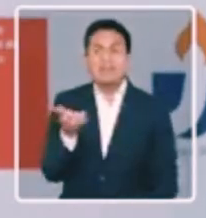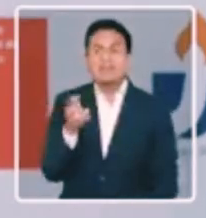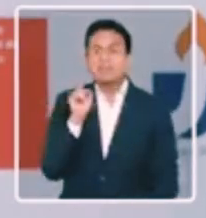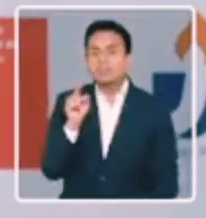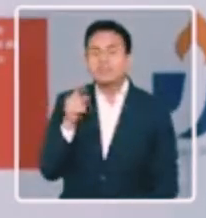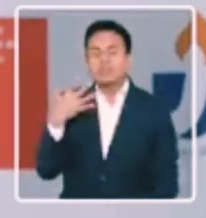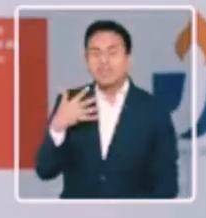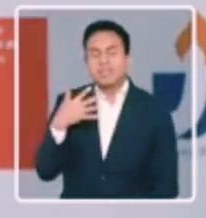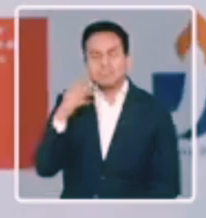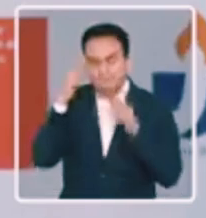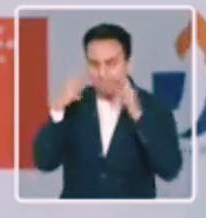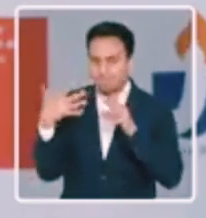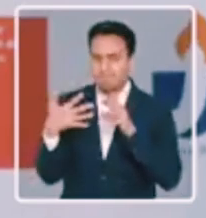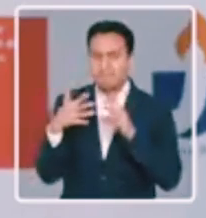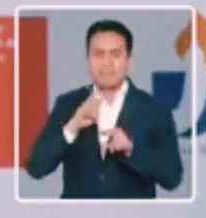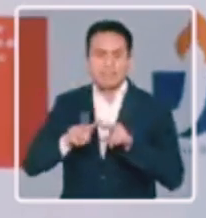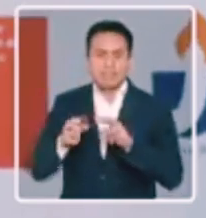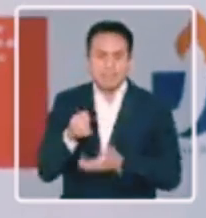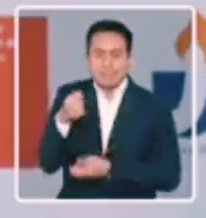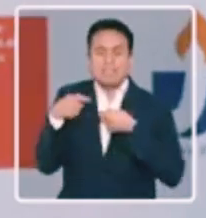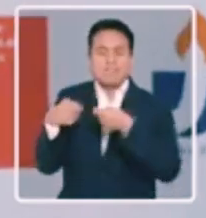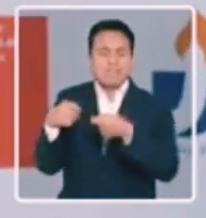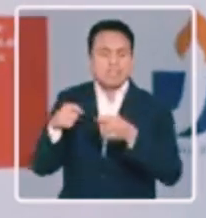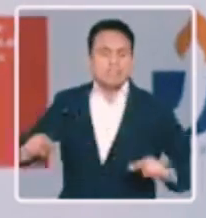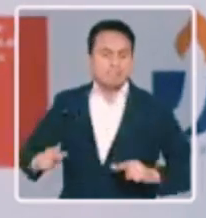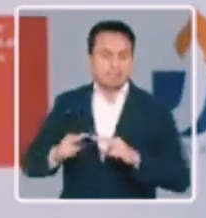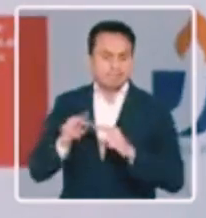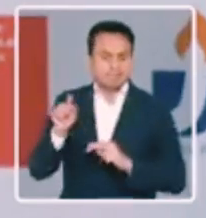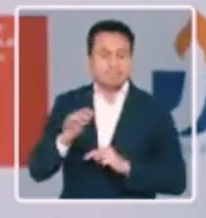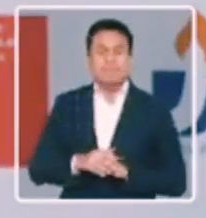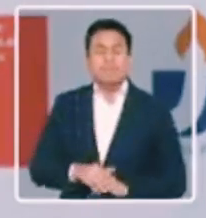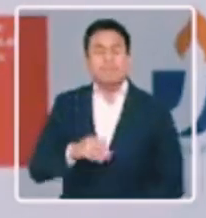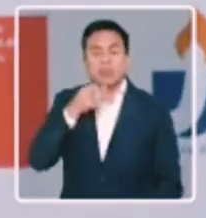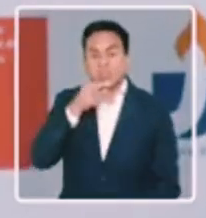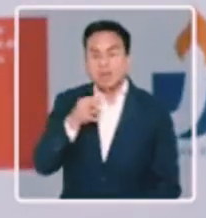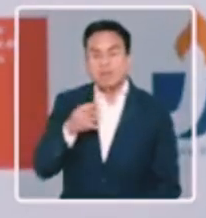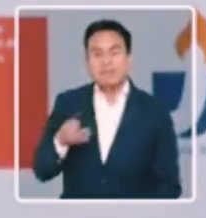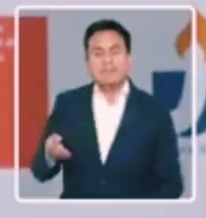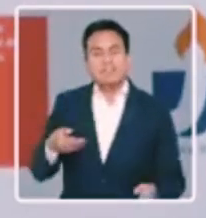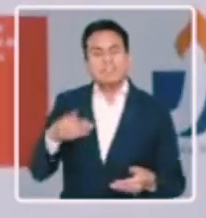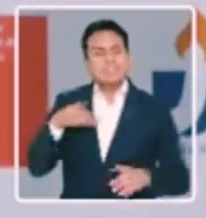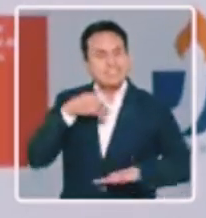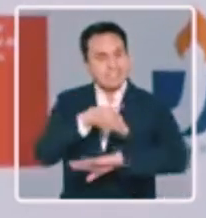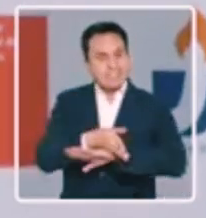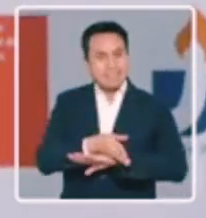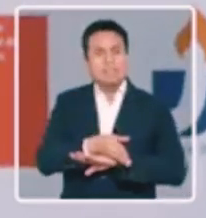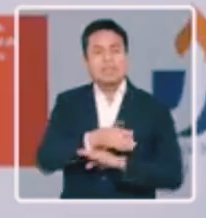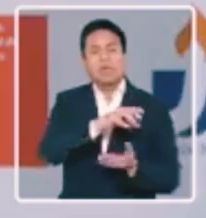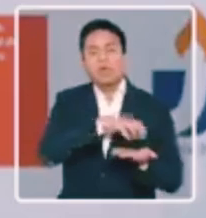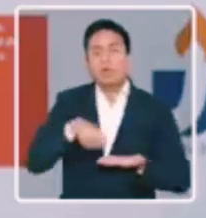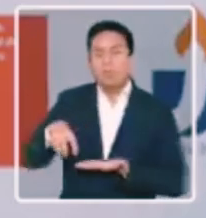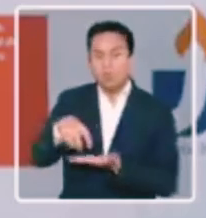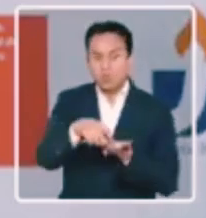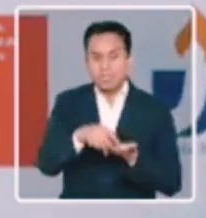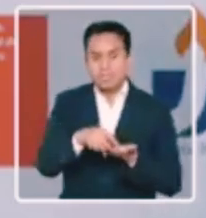algo en lo que vale la pena realmente vale la pena invertir como les contaba estamos cerrando esta gira en donde estuvimos en comuna